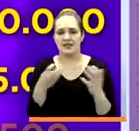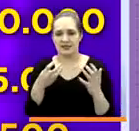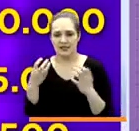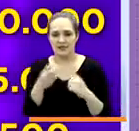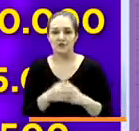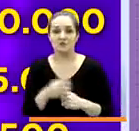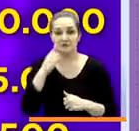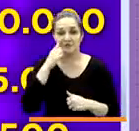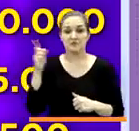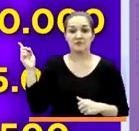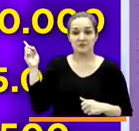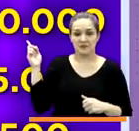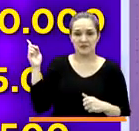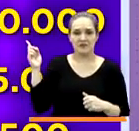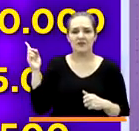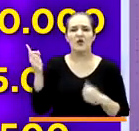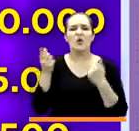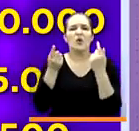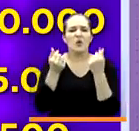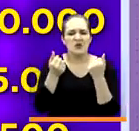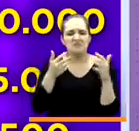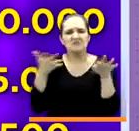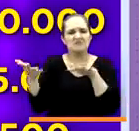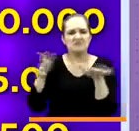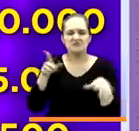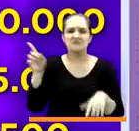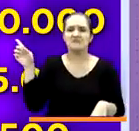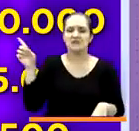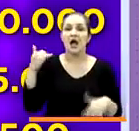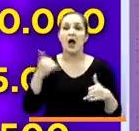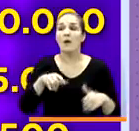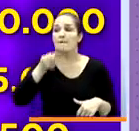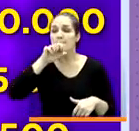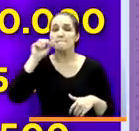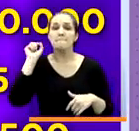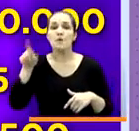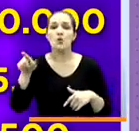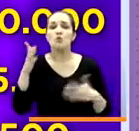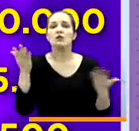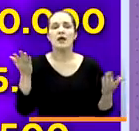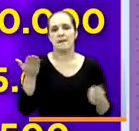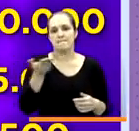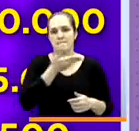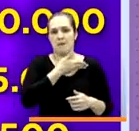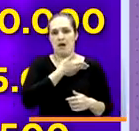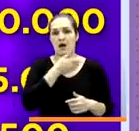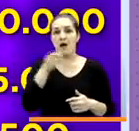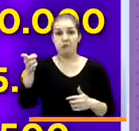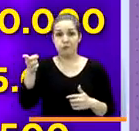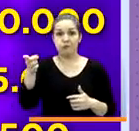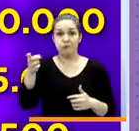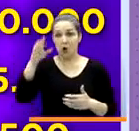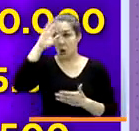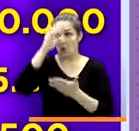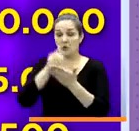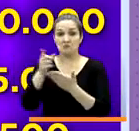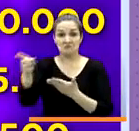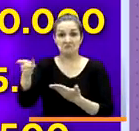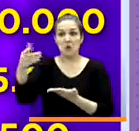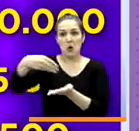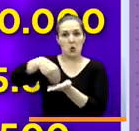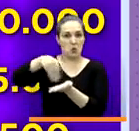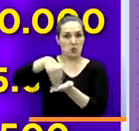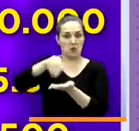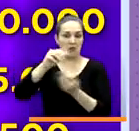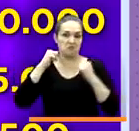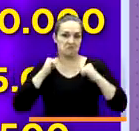observan en pantalla con detalles cada uno de los precios, voy a hablar con una madre de familia que nos encontramos que está precisamente en esta tarea de la compra de los